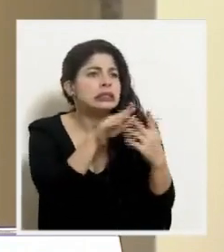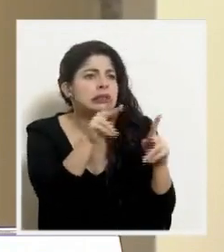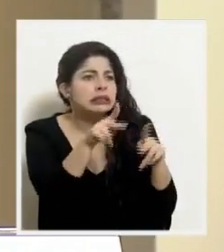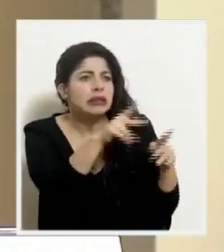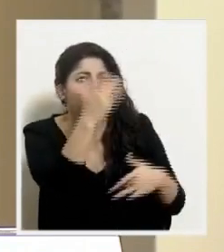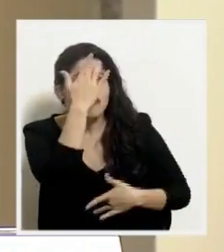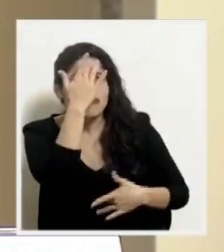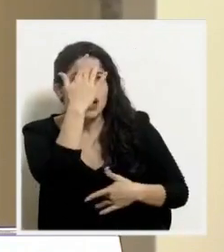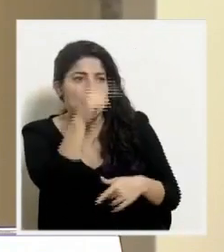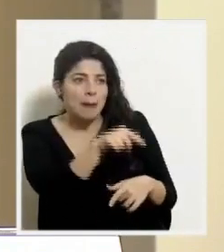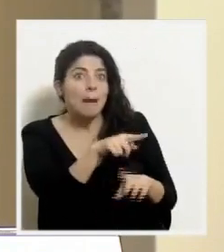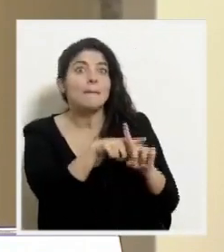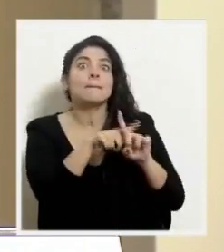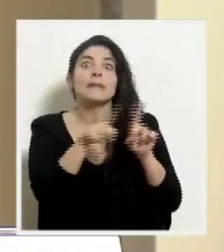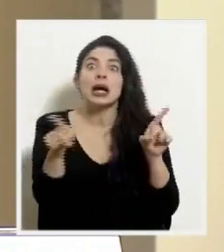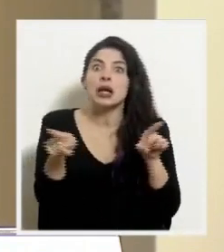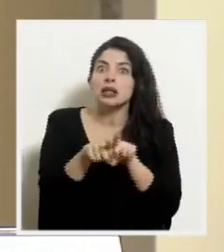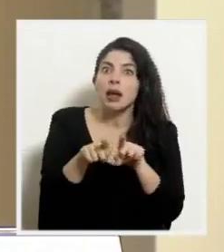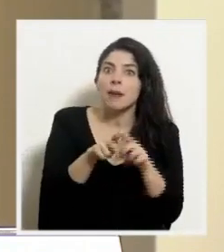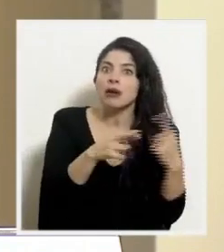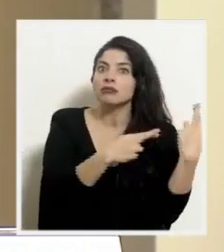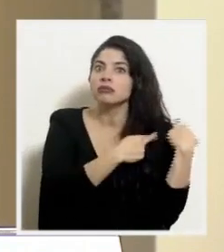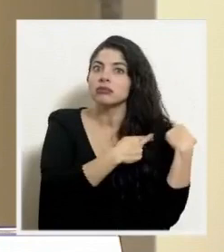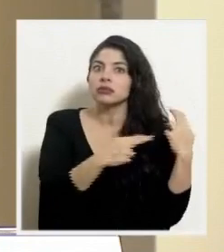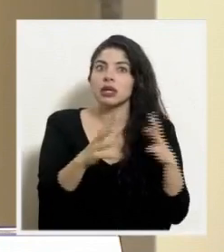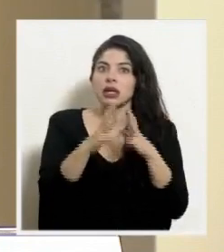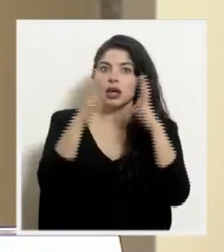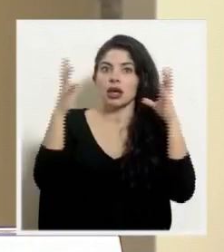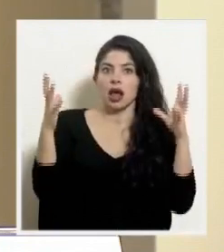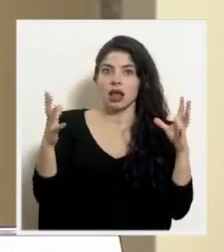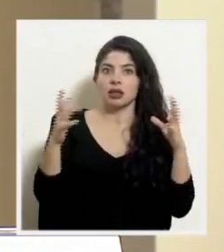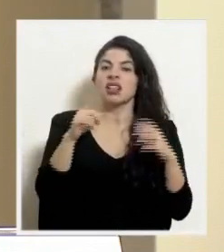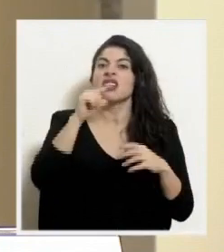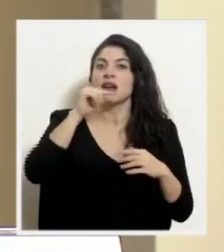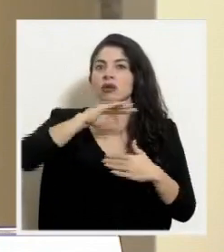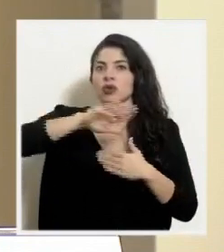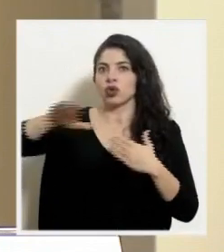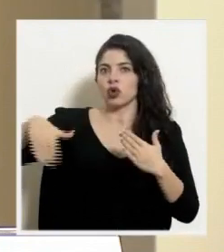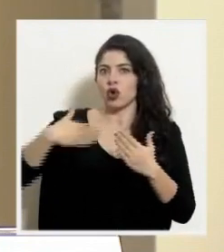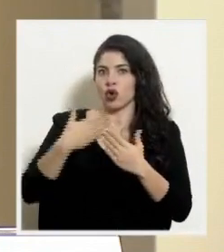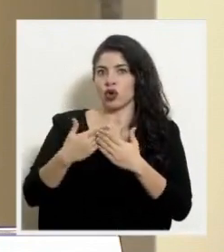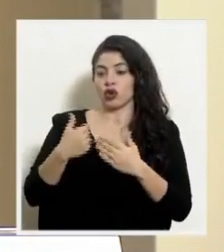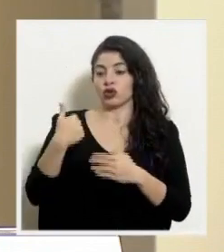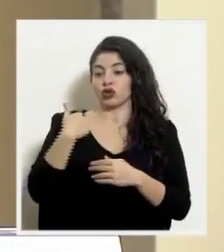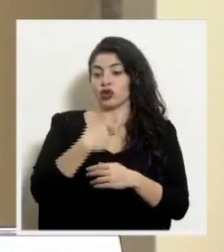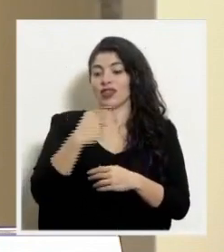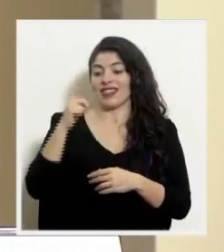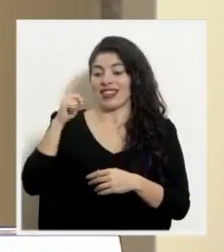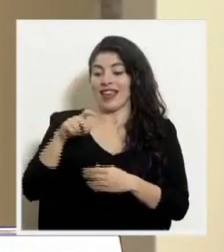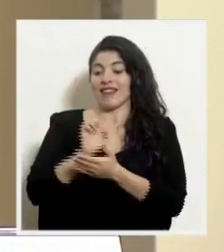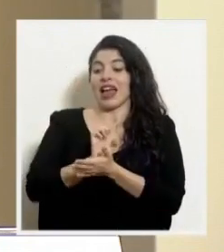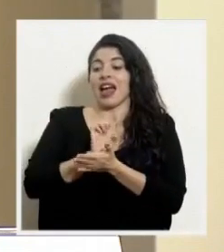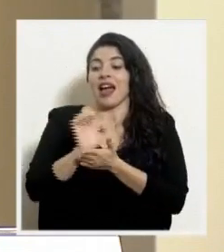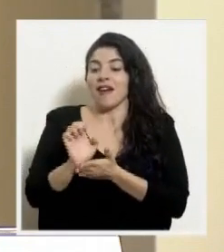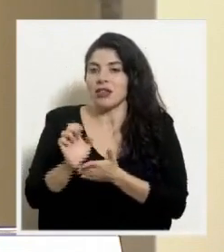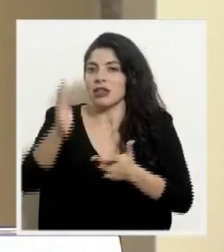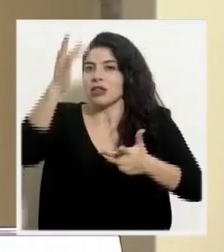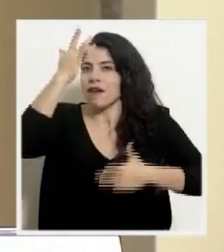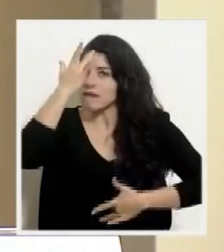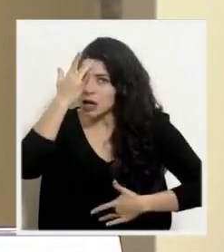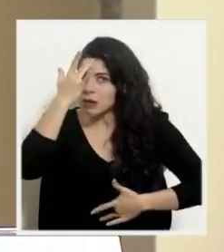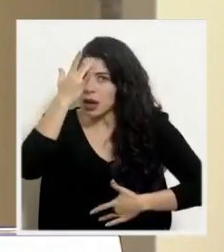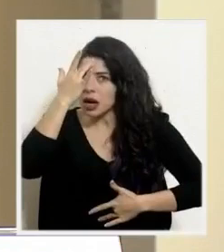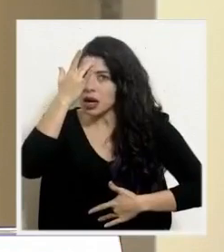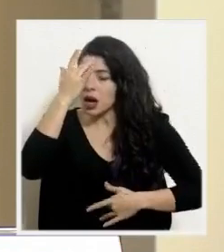enfermos. Pero hay una responsabilidad muy grande que tenemos todas y todos, y es evitar que la gente enferme.